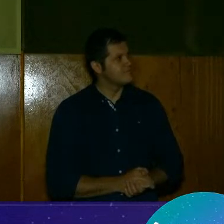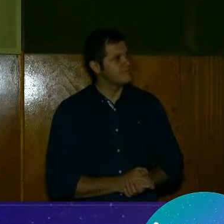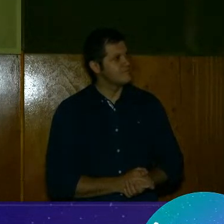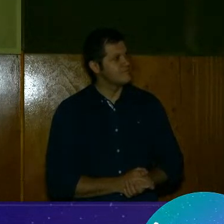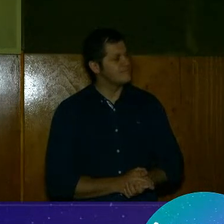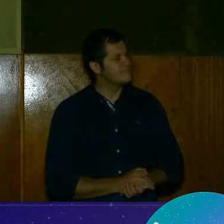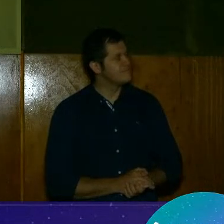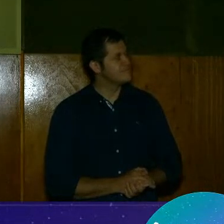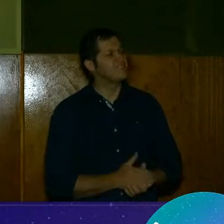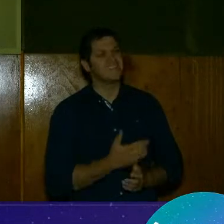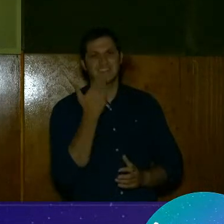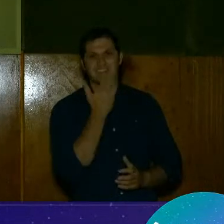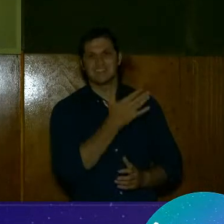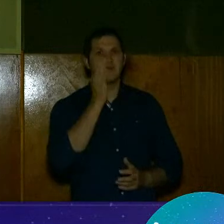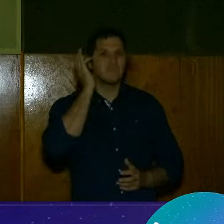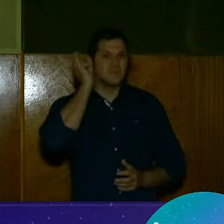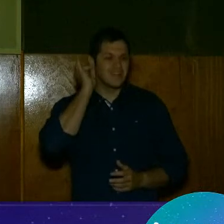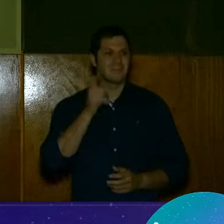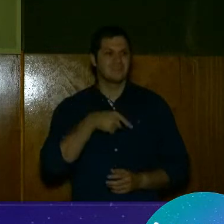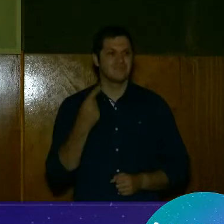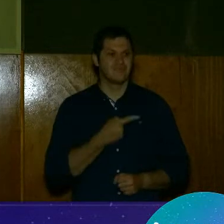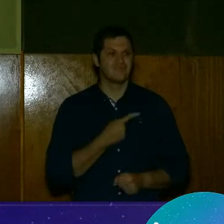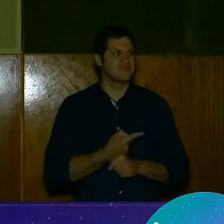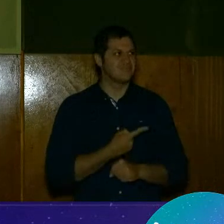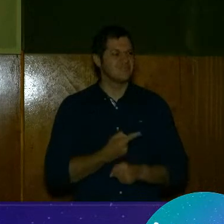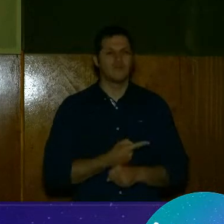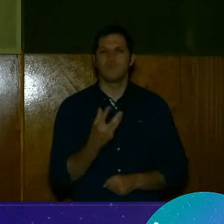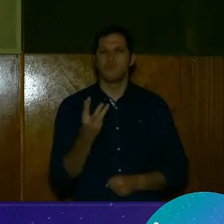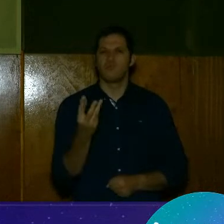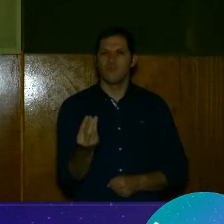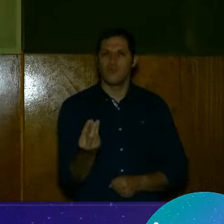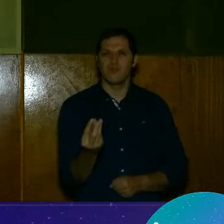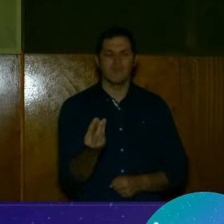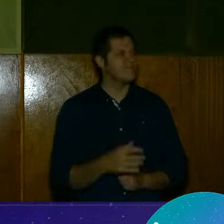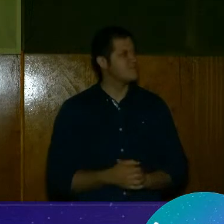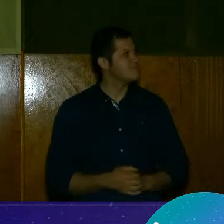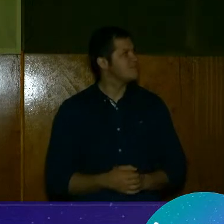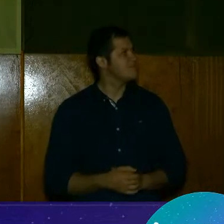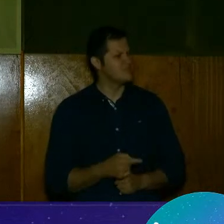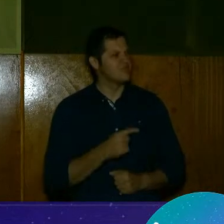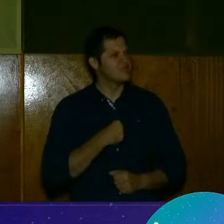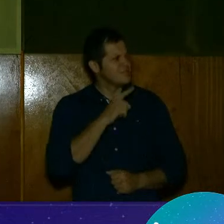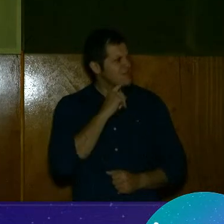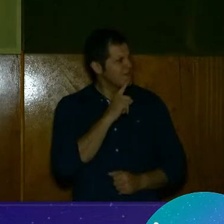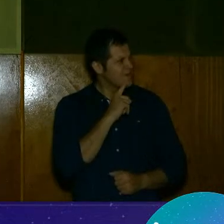si si llegamos hablando de más mujeres a ver sí